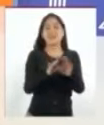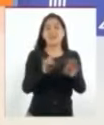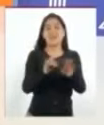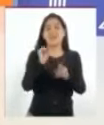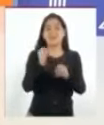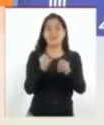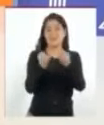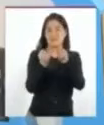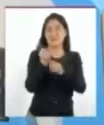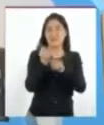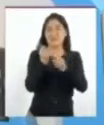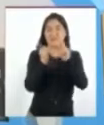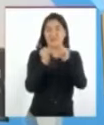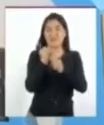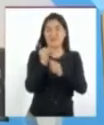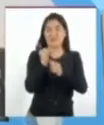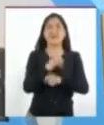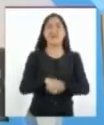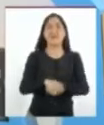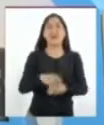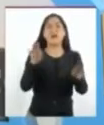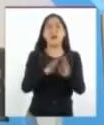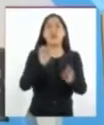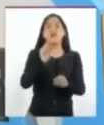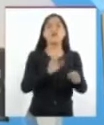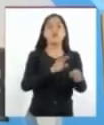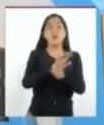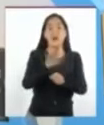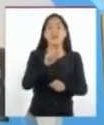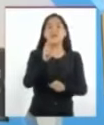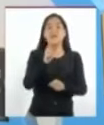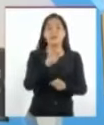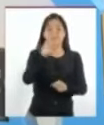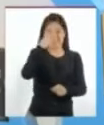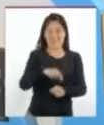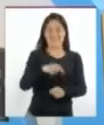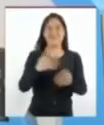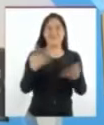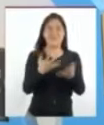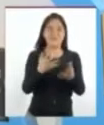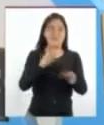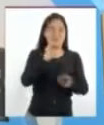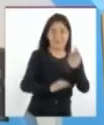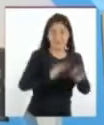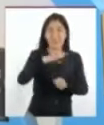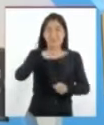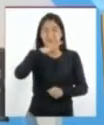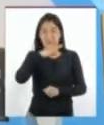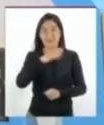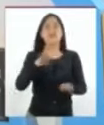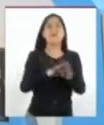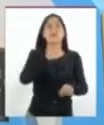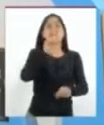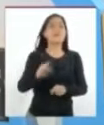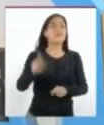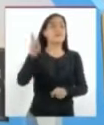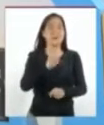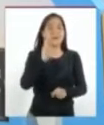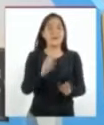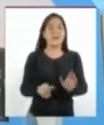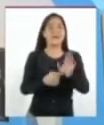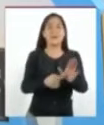de la mano. El esfuerzo de domesticar el maíz tomó mucho tiempo y la prueba de su primer